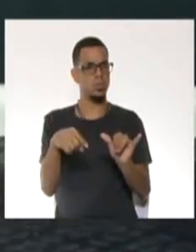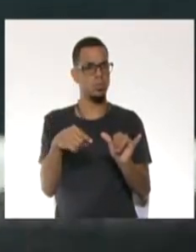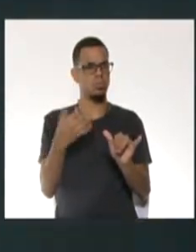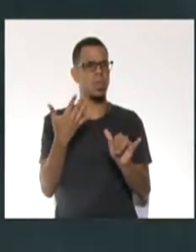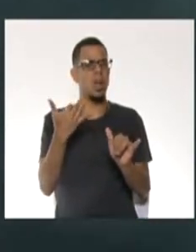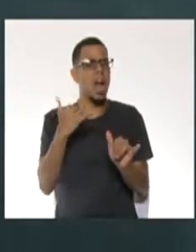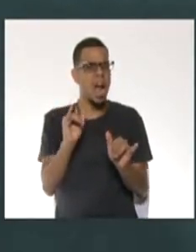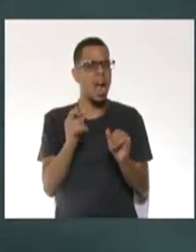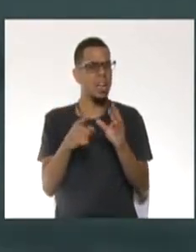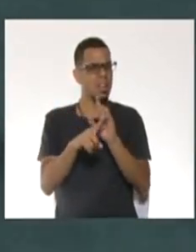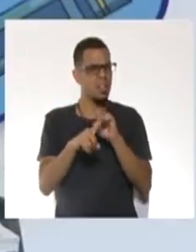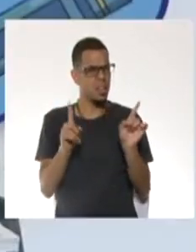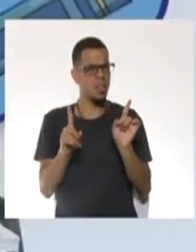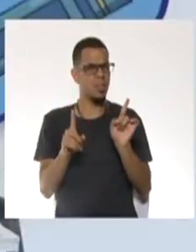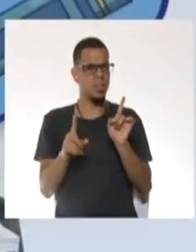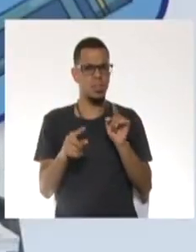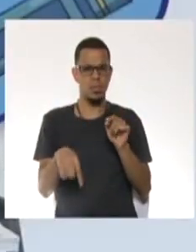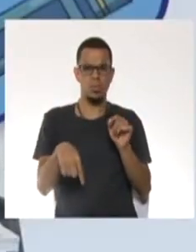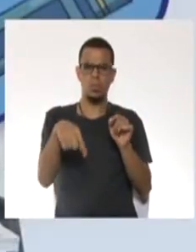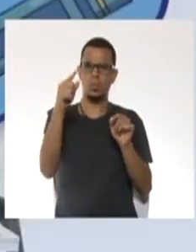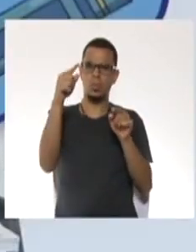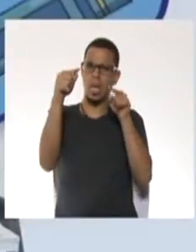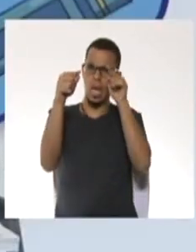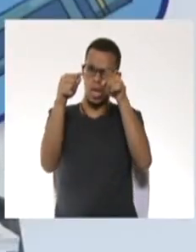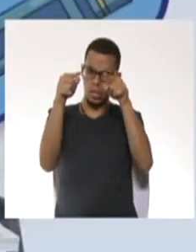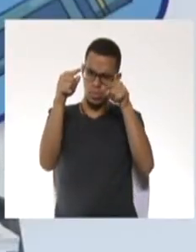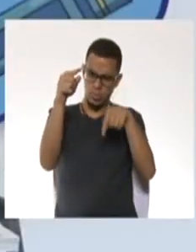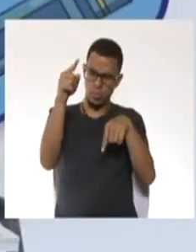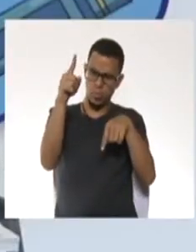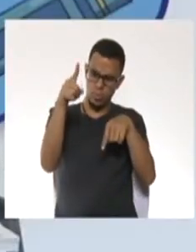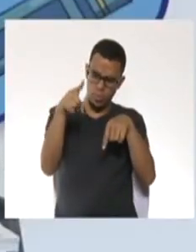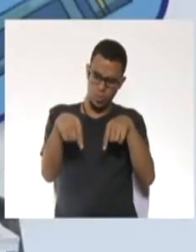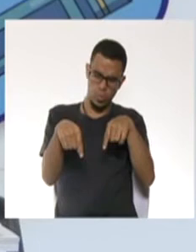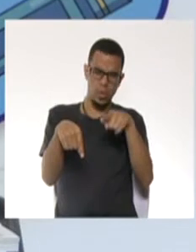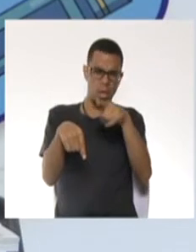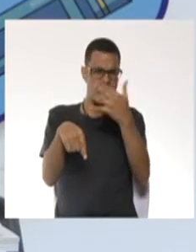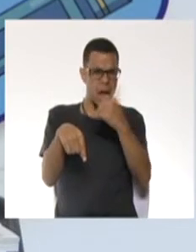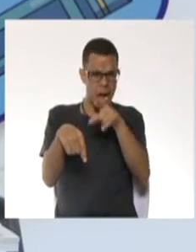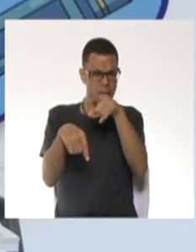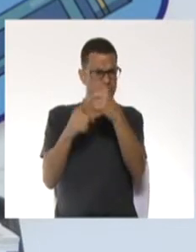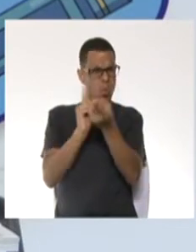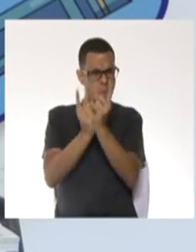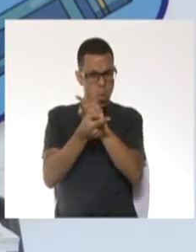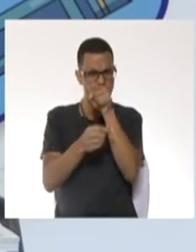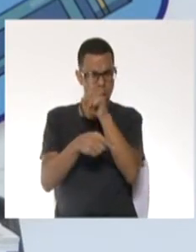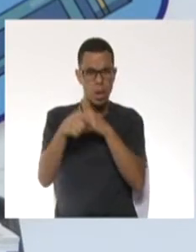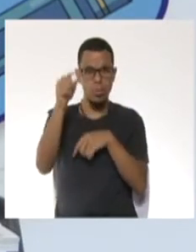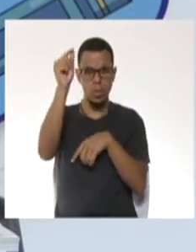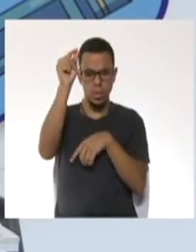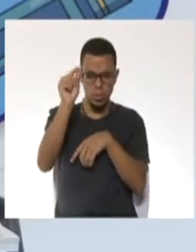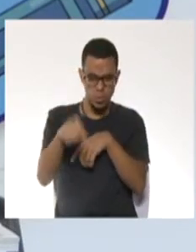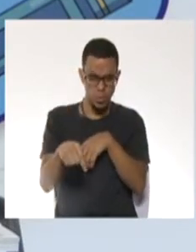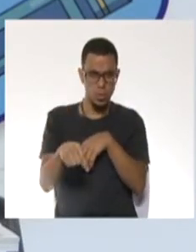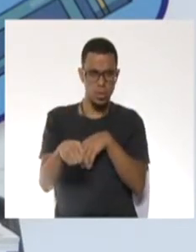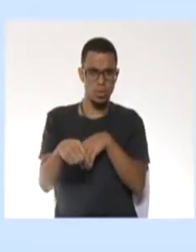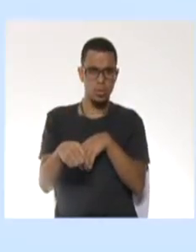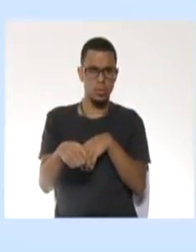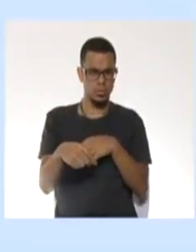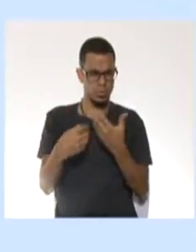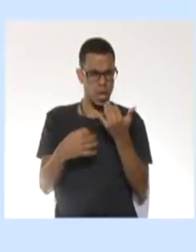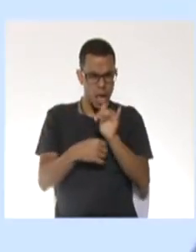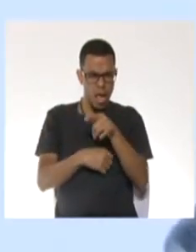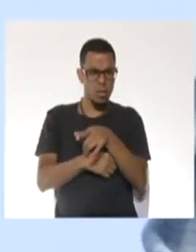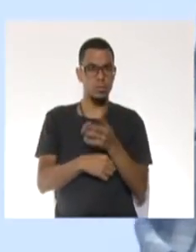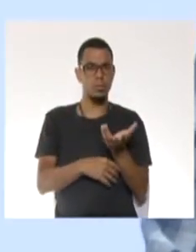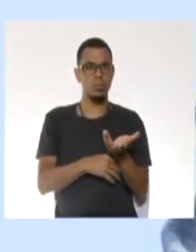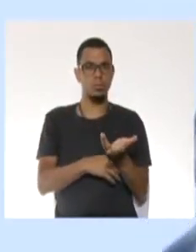objeto va descendiendo? Pues acá tengo esta pequeña demostración. Suponte que el